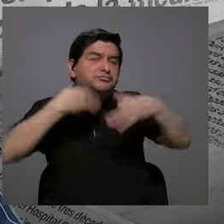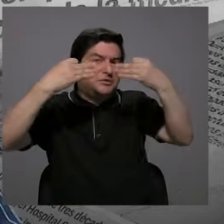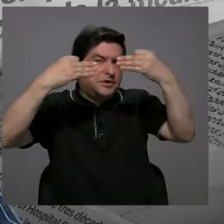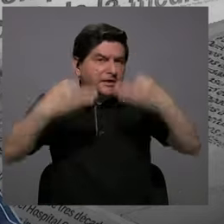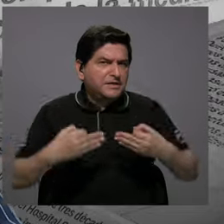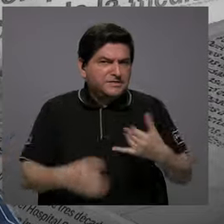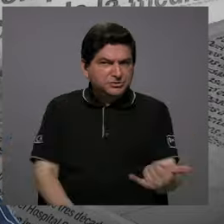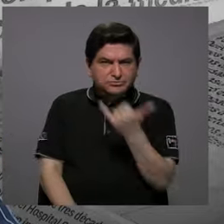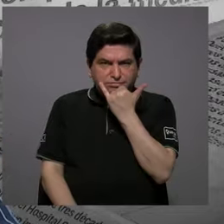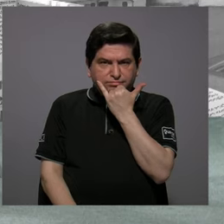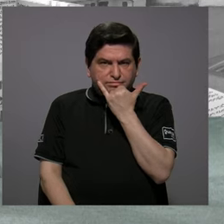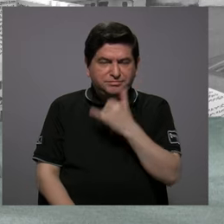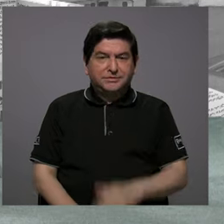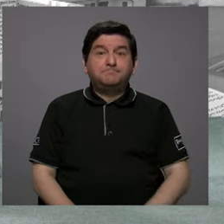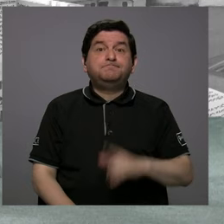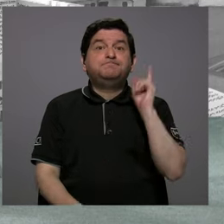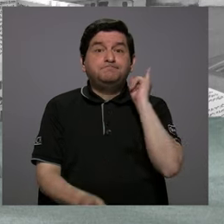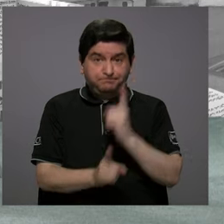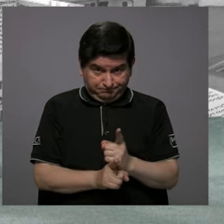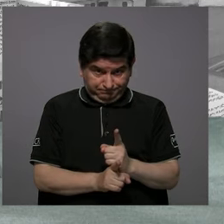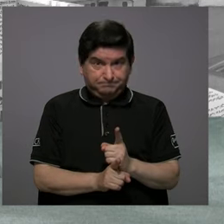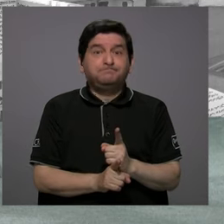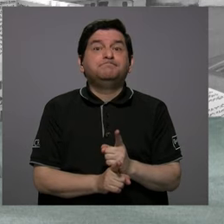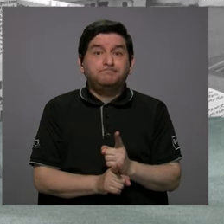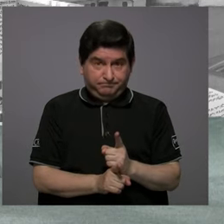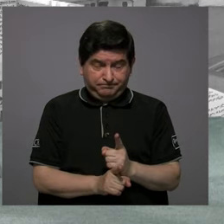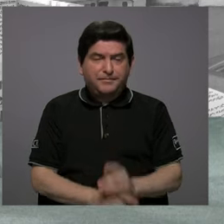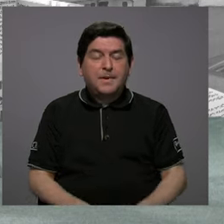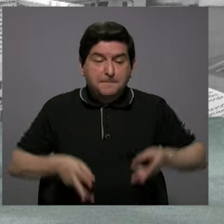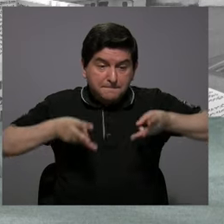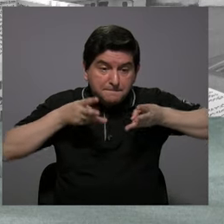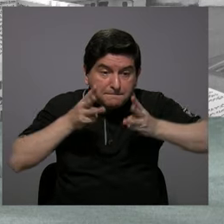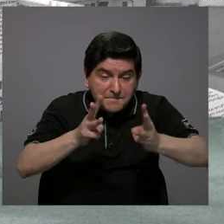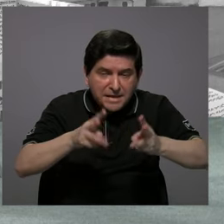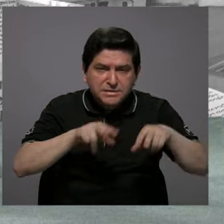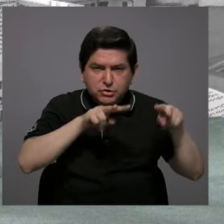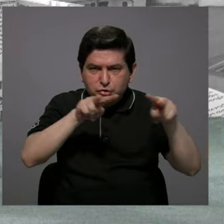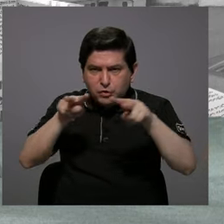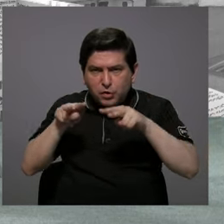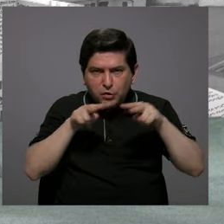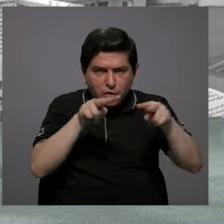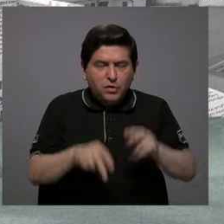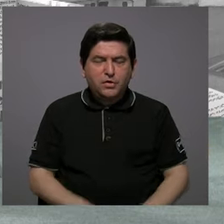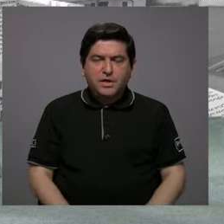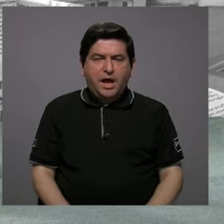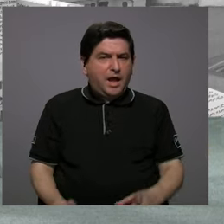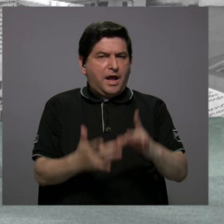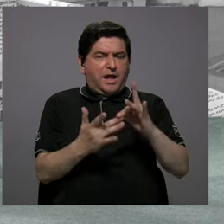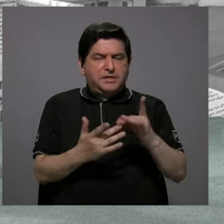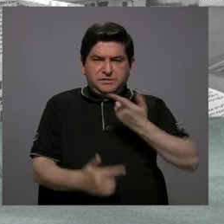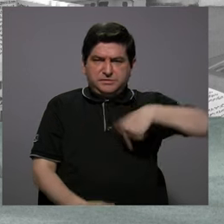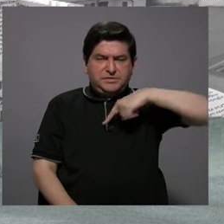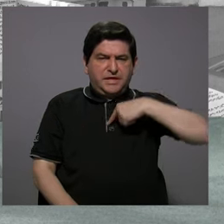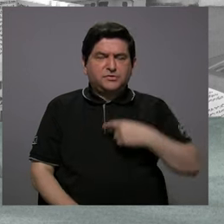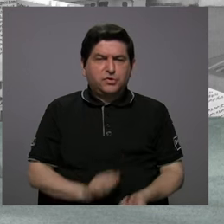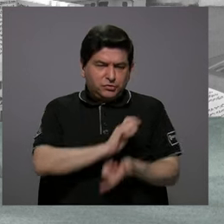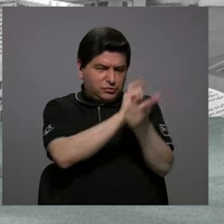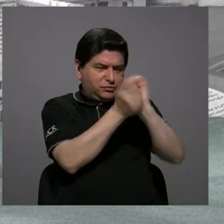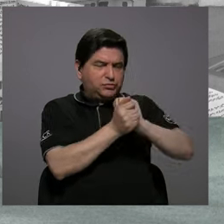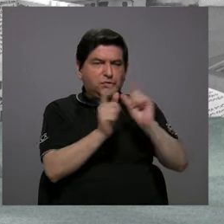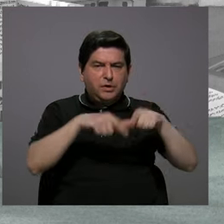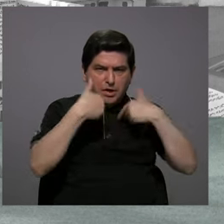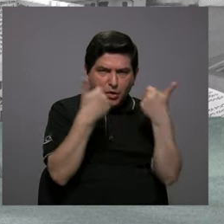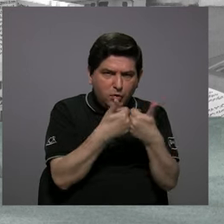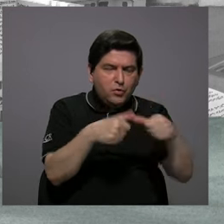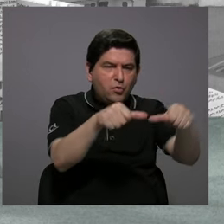decisiones equivocadas exactamente nosotros la metodología de vigilancia es una metodología única readaptada a un sector